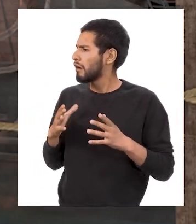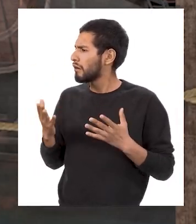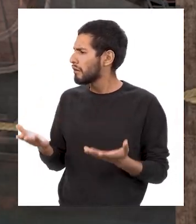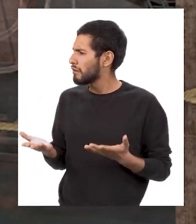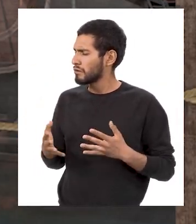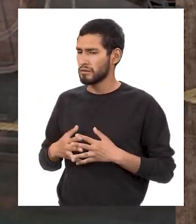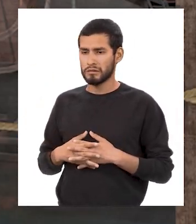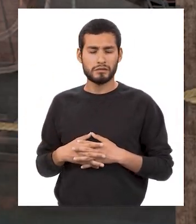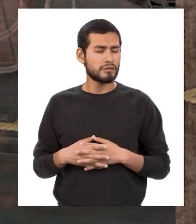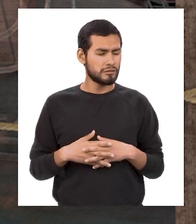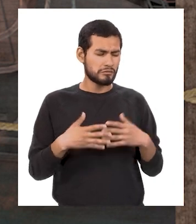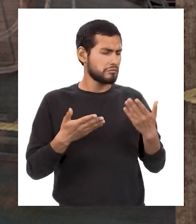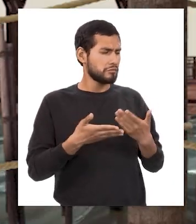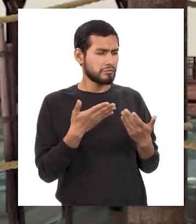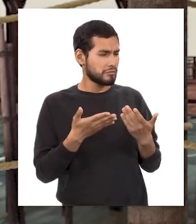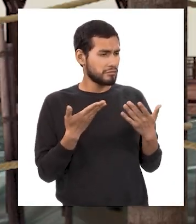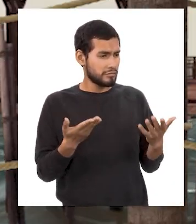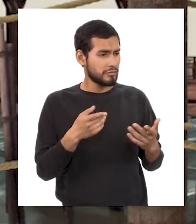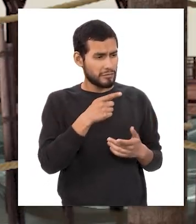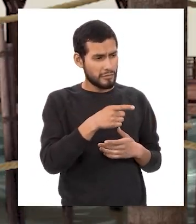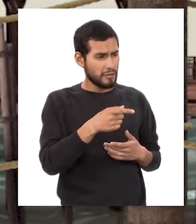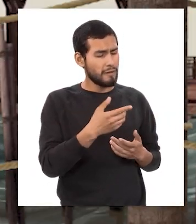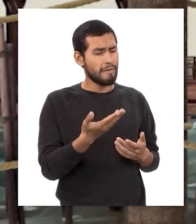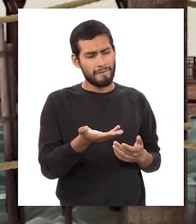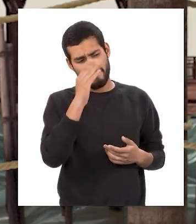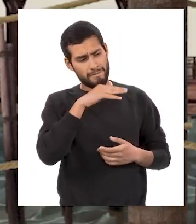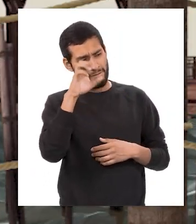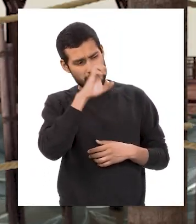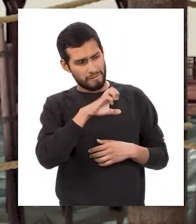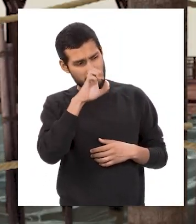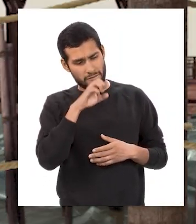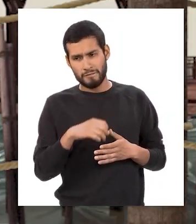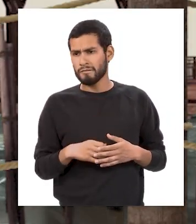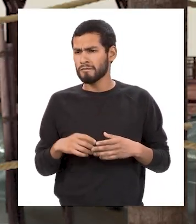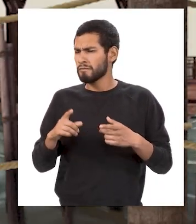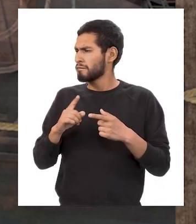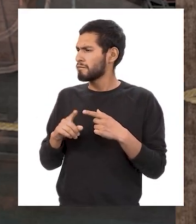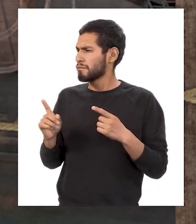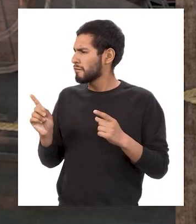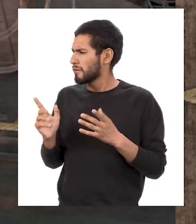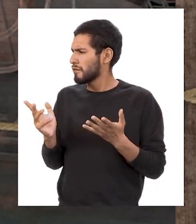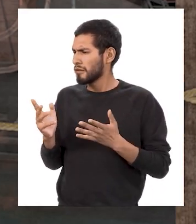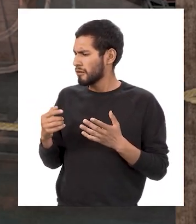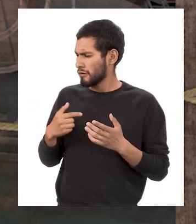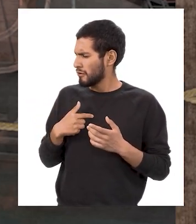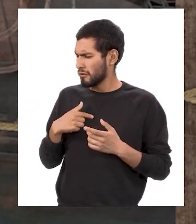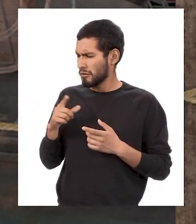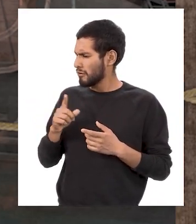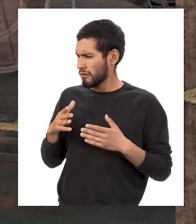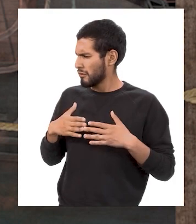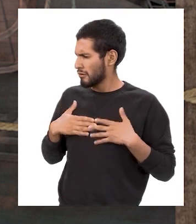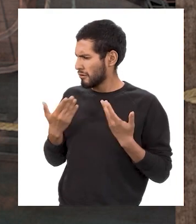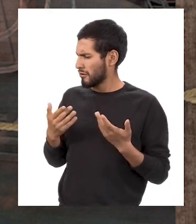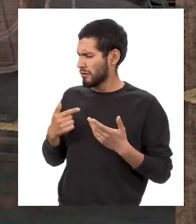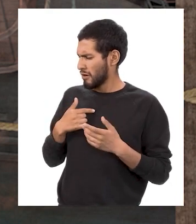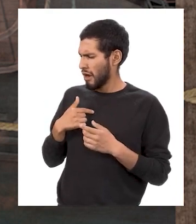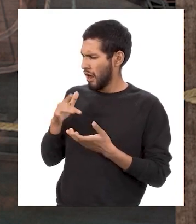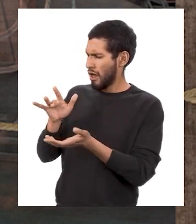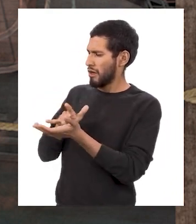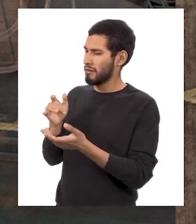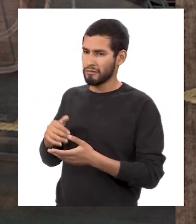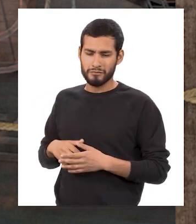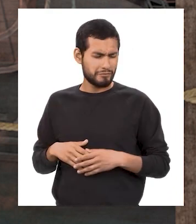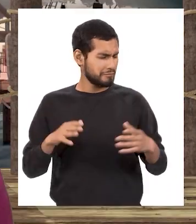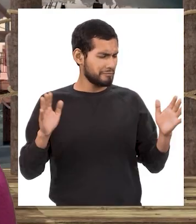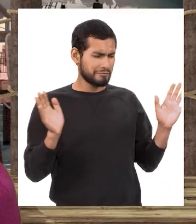¿Qué debería hacer, Mr. Fogg? Muy sencillo. Venir a Europa. Pero no, yo no